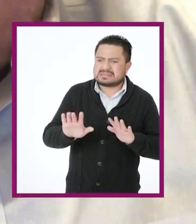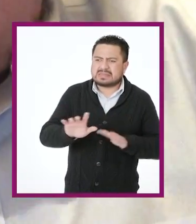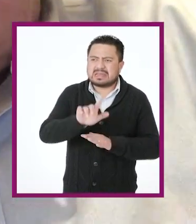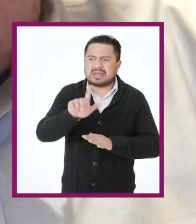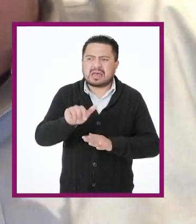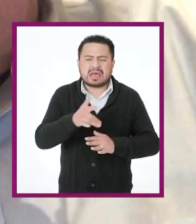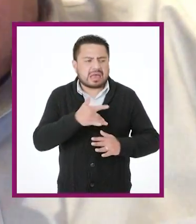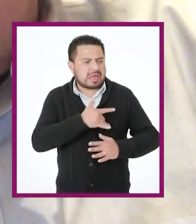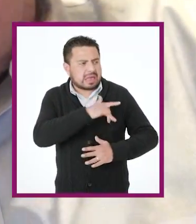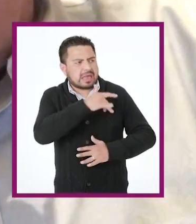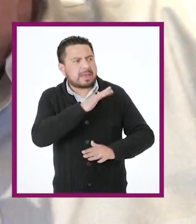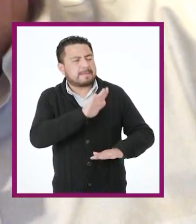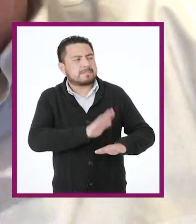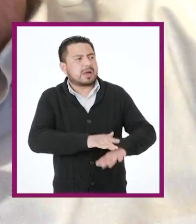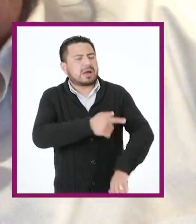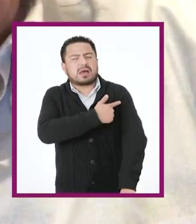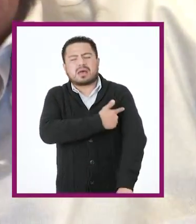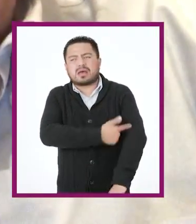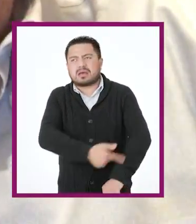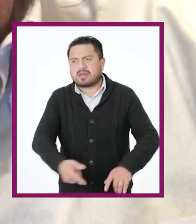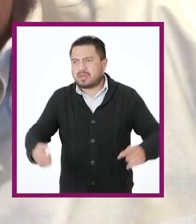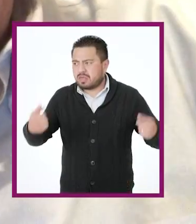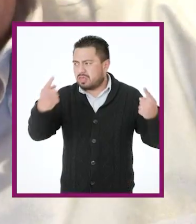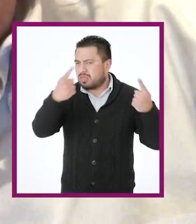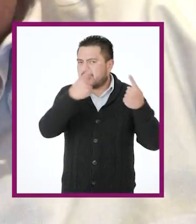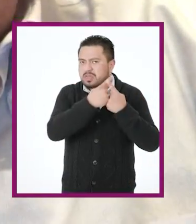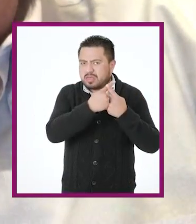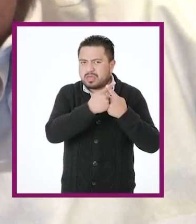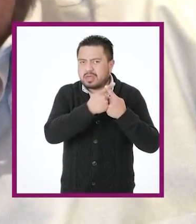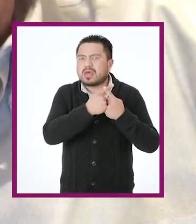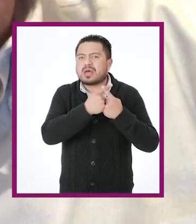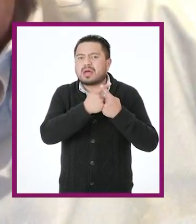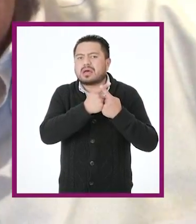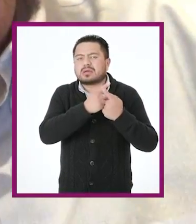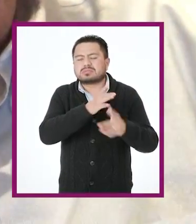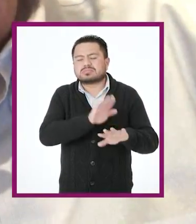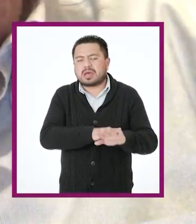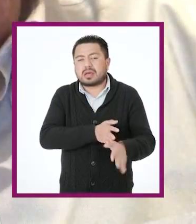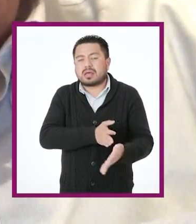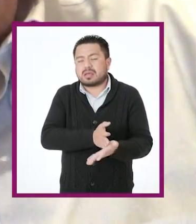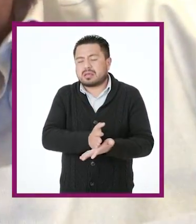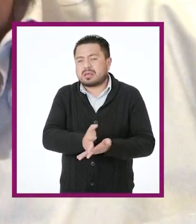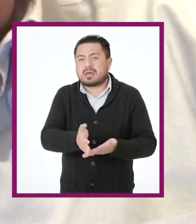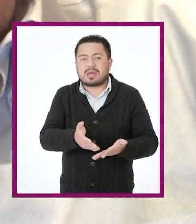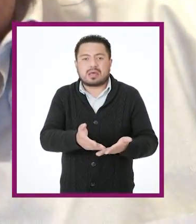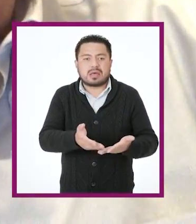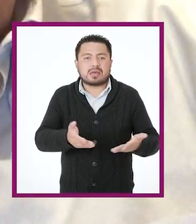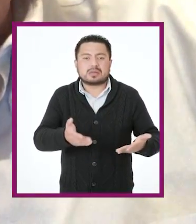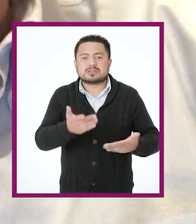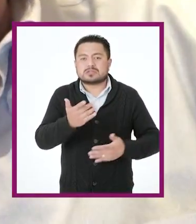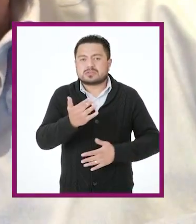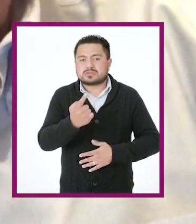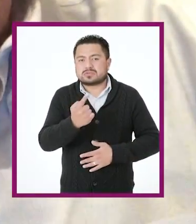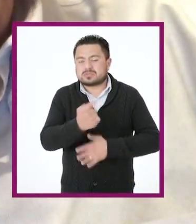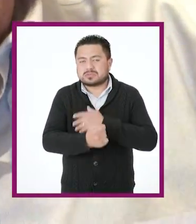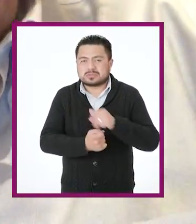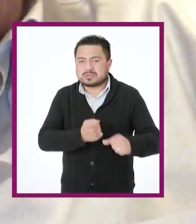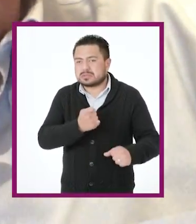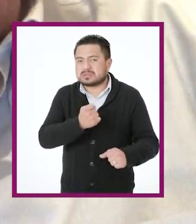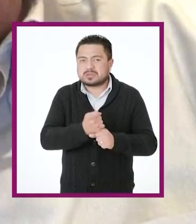sin apelación después de unos amores largos y contrariados. Y habían transcurrido desde